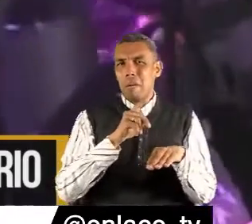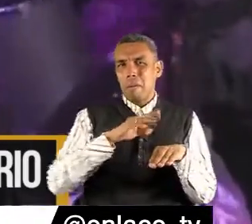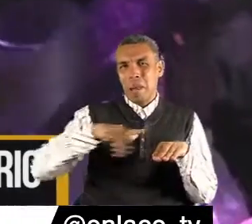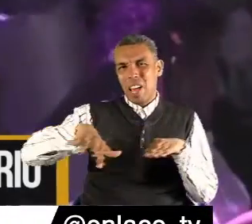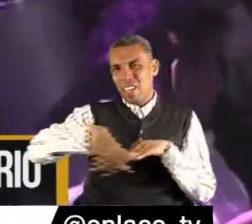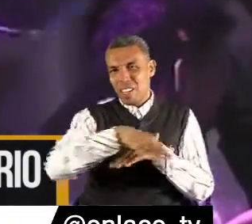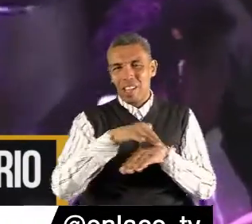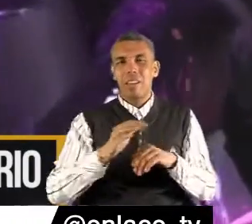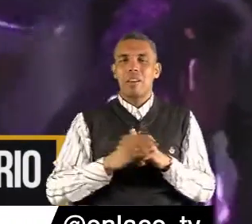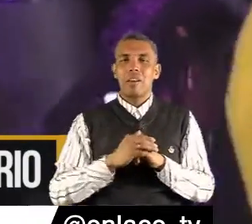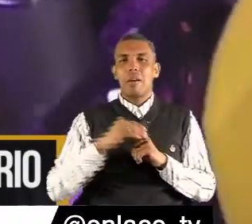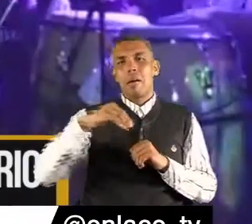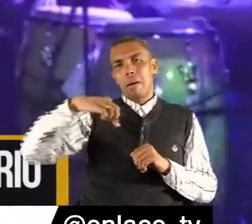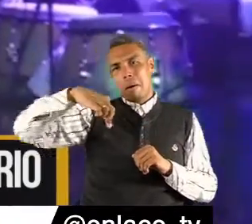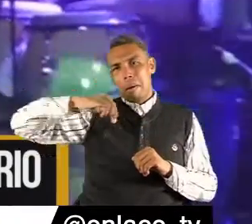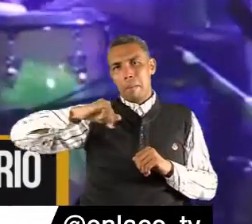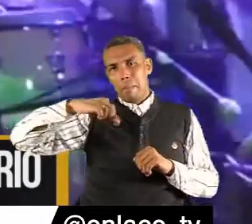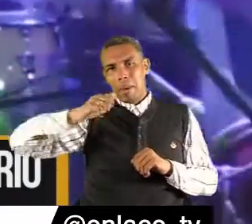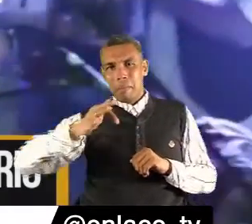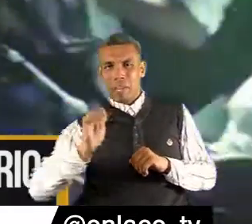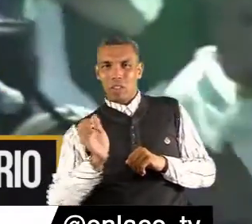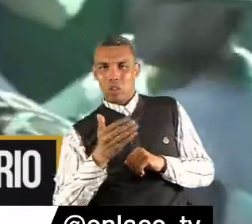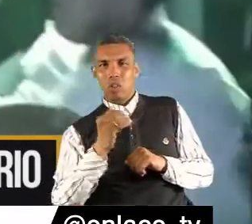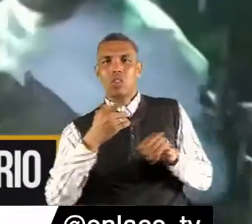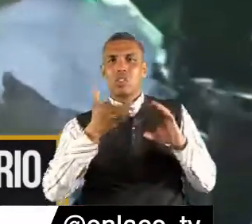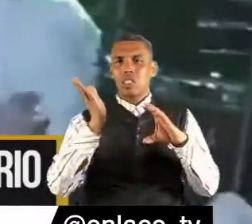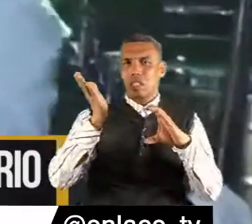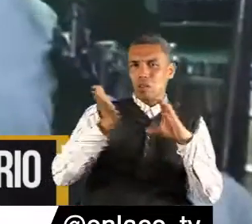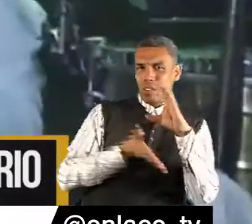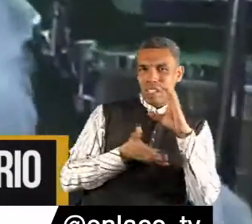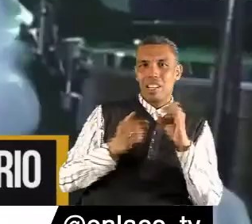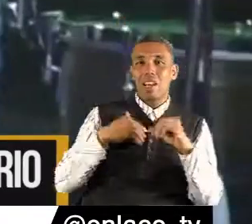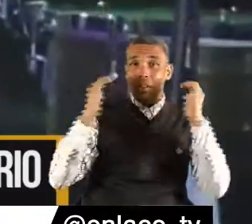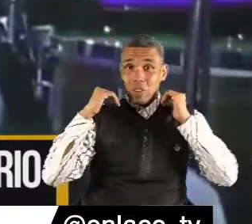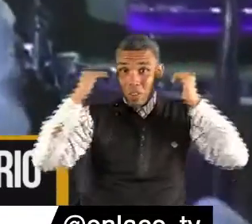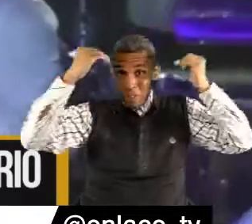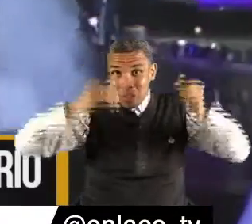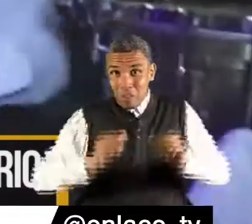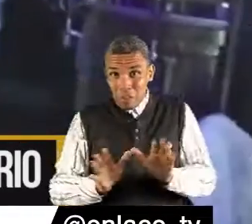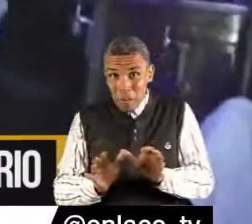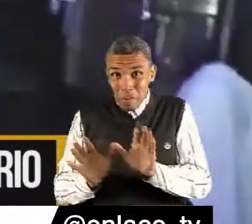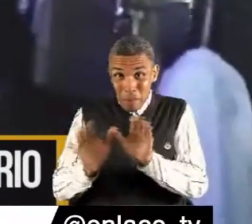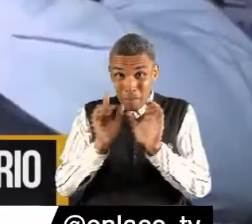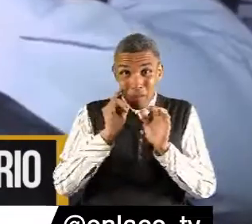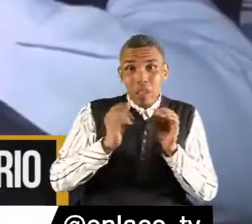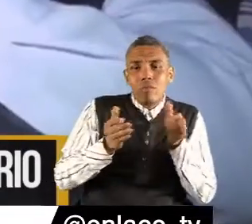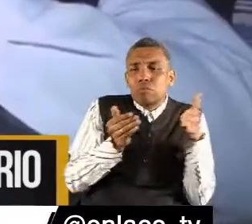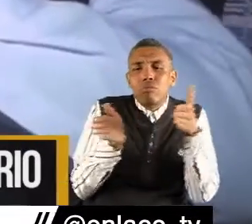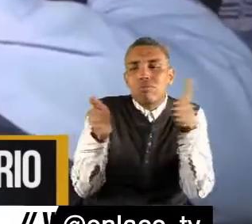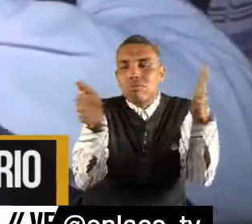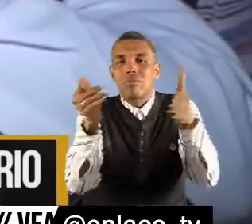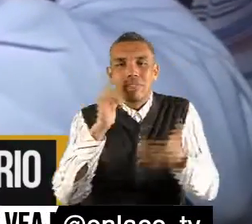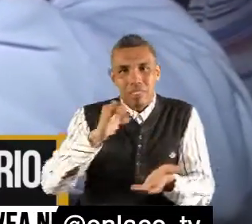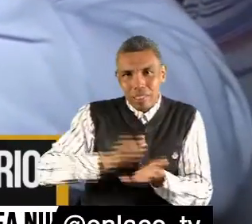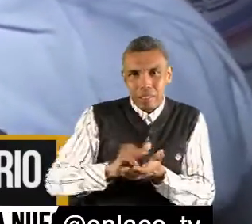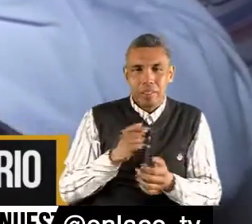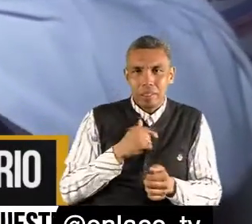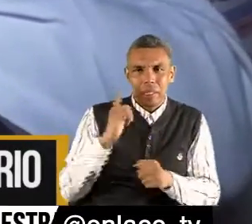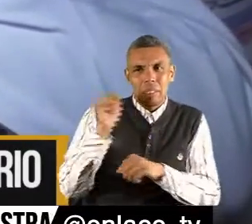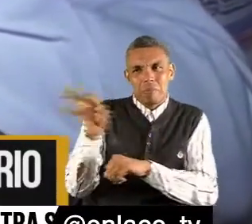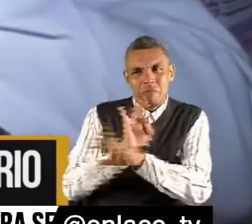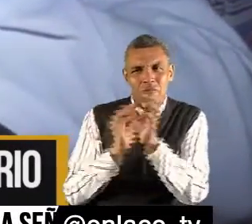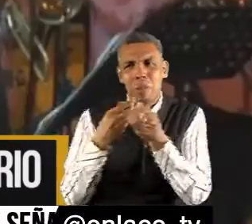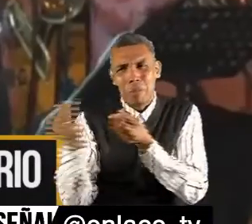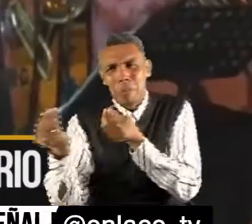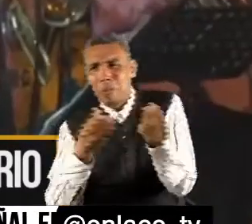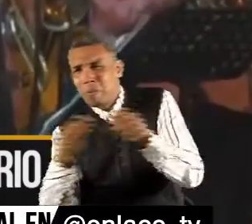Mayo, Cincuentenario y Villa Olímpica. En total se presentarán 33 artistas barranqueños entre conjuntos,